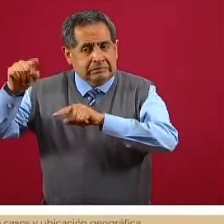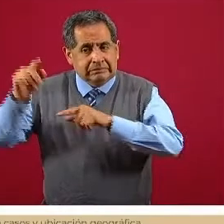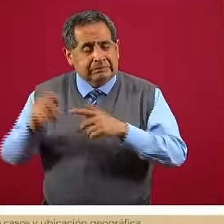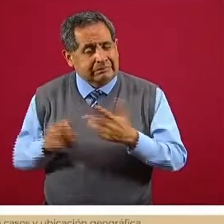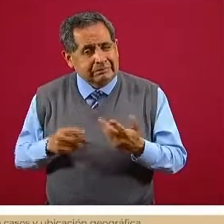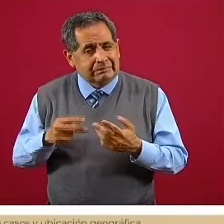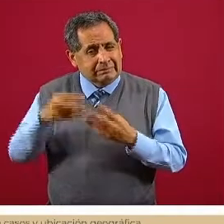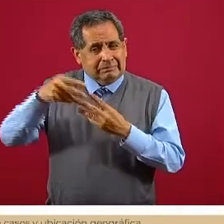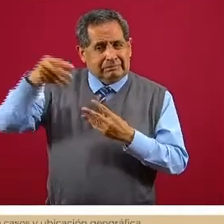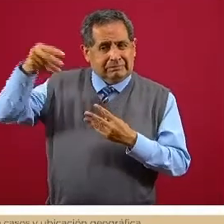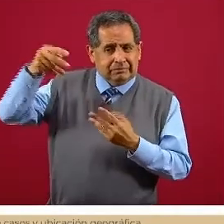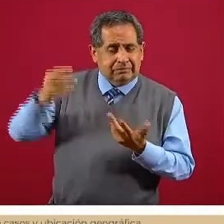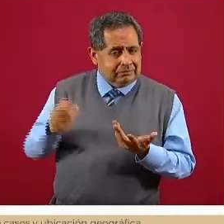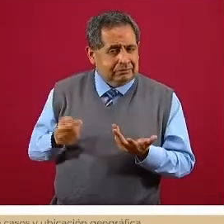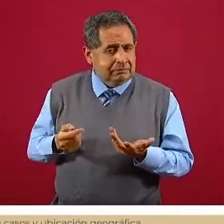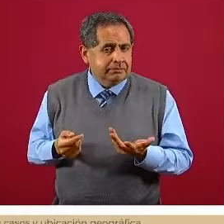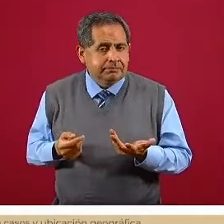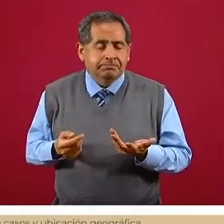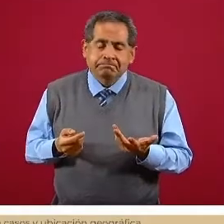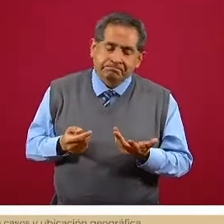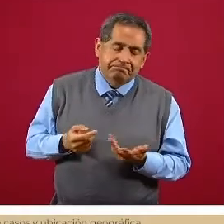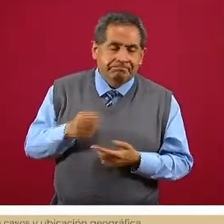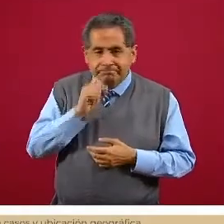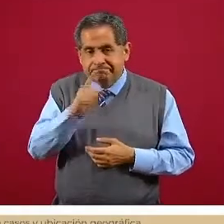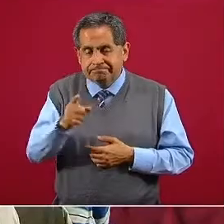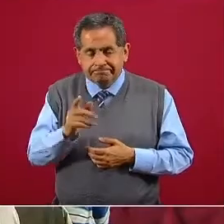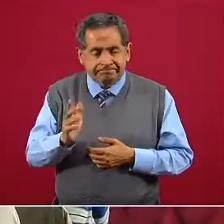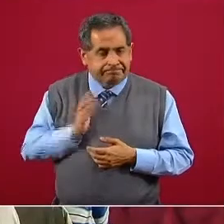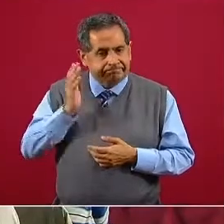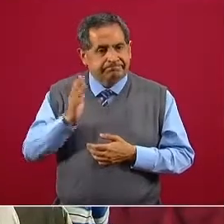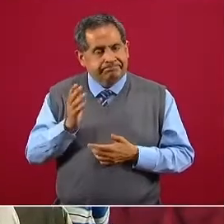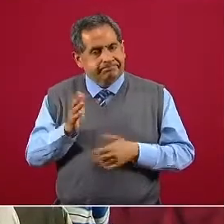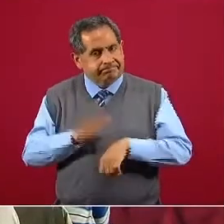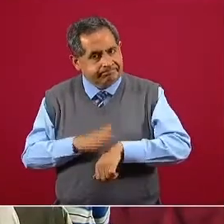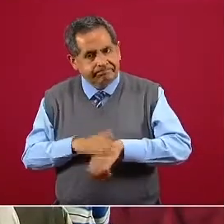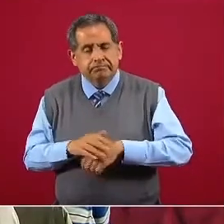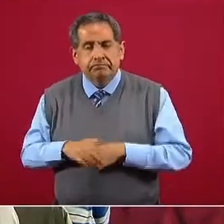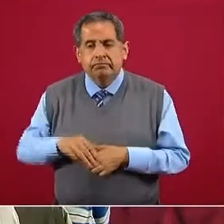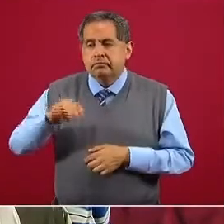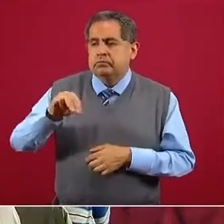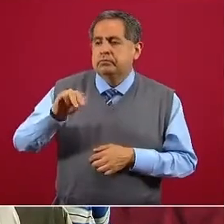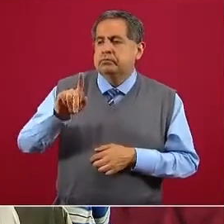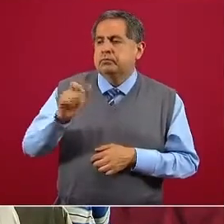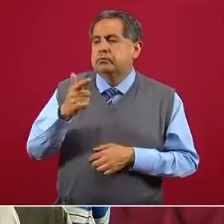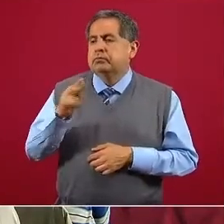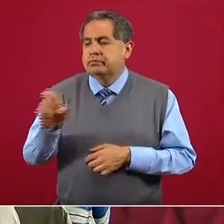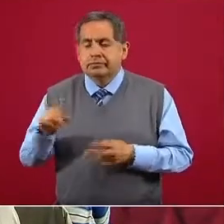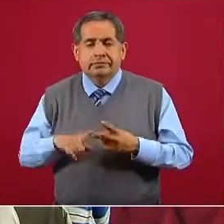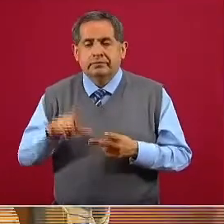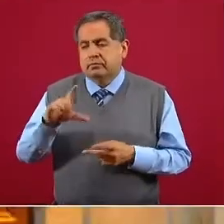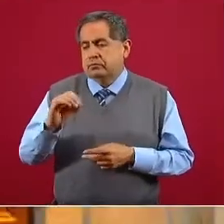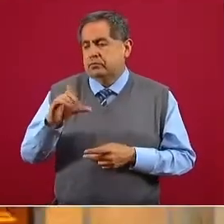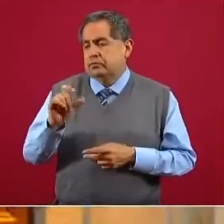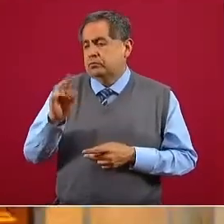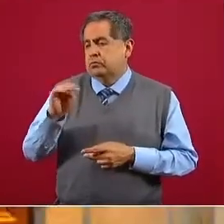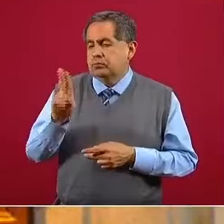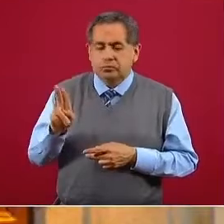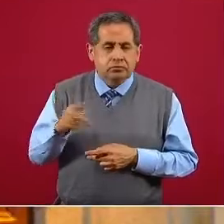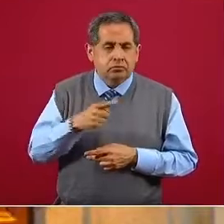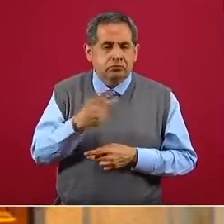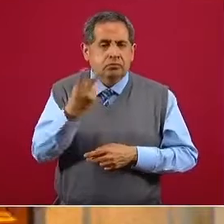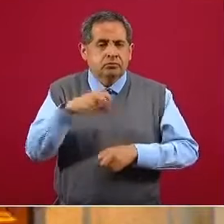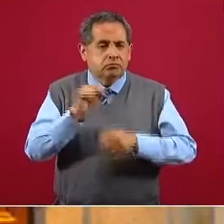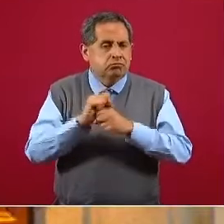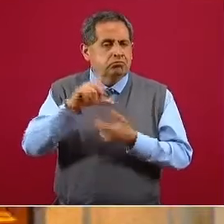prácticamente se ha mantenido, lo cual también es de llamar la atención. Mulegé y Comundú, sí, definitivamente ya con 2